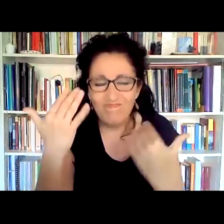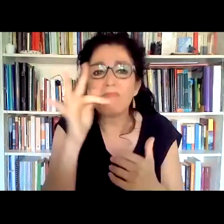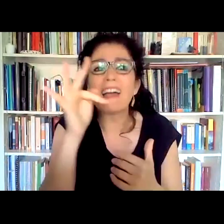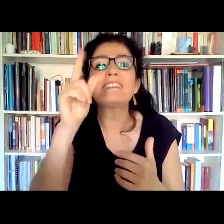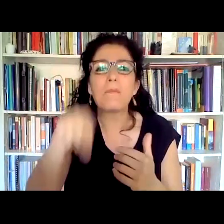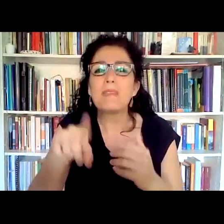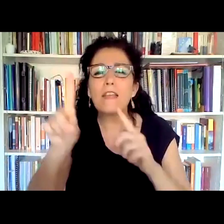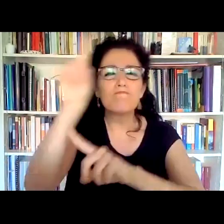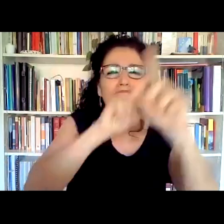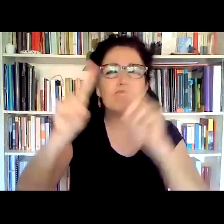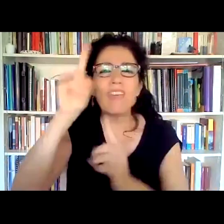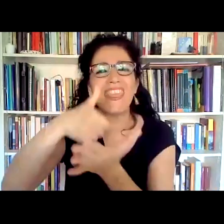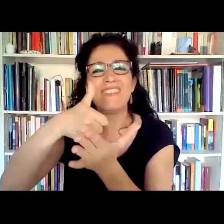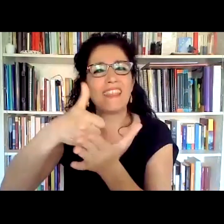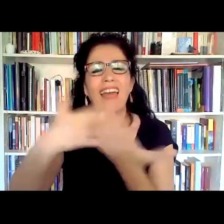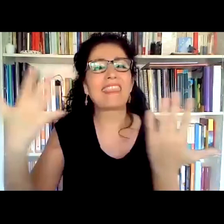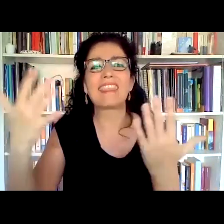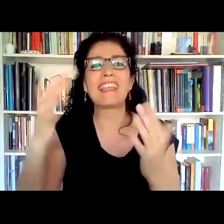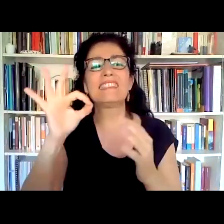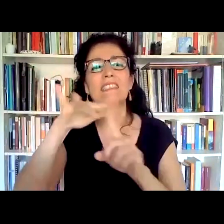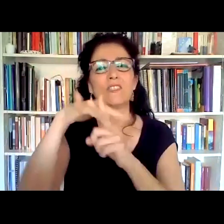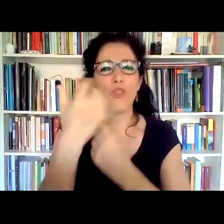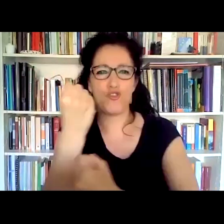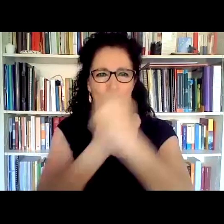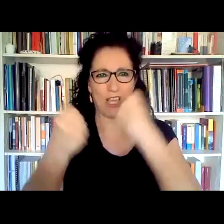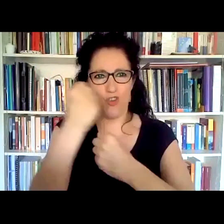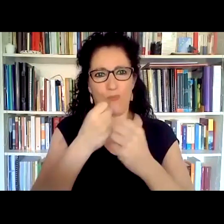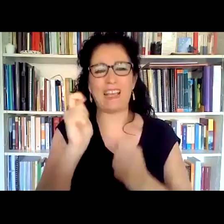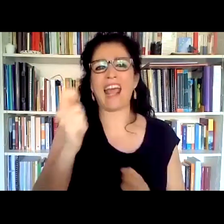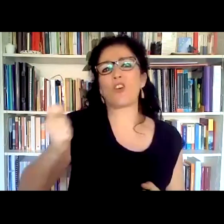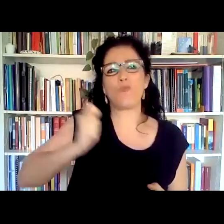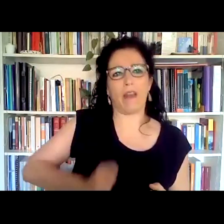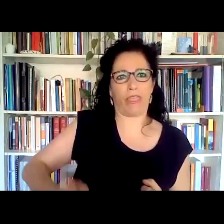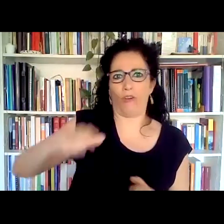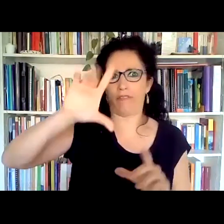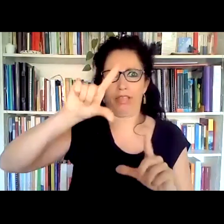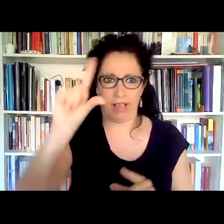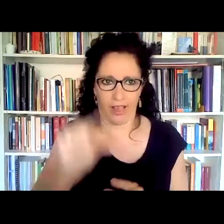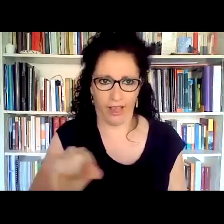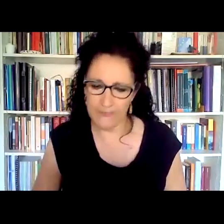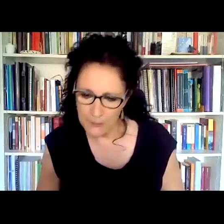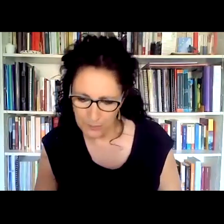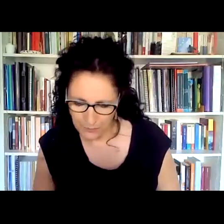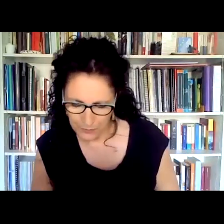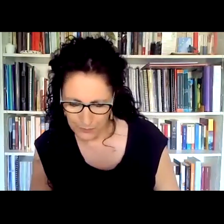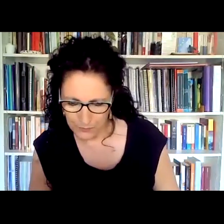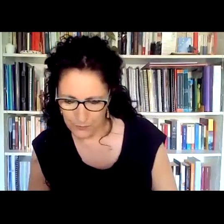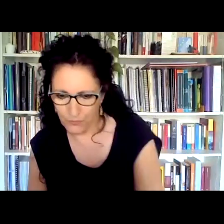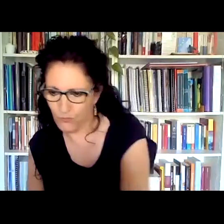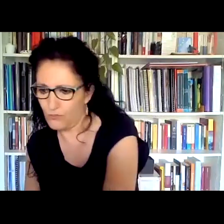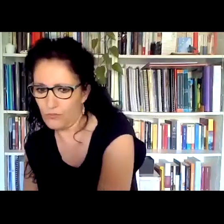en este ámbito son escasos, se necesita una mayor presencia, y esto es debido a la